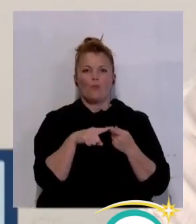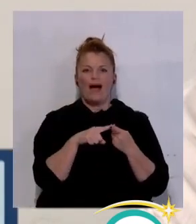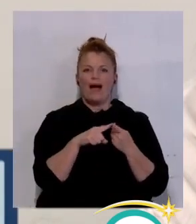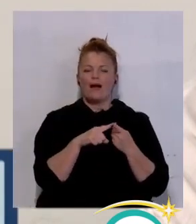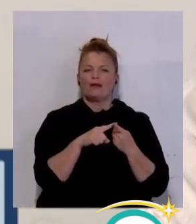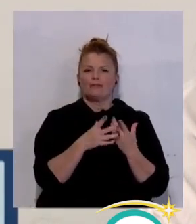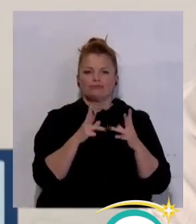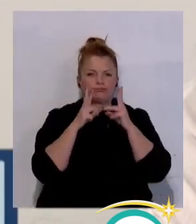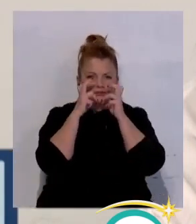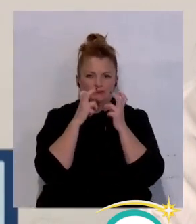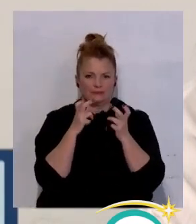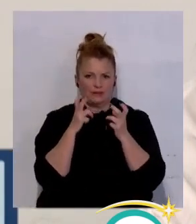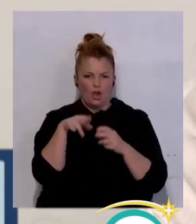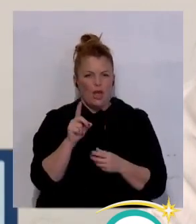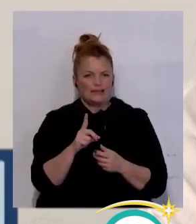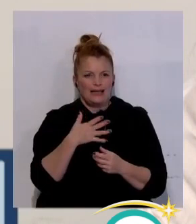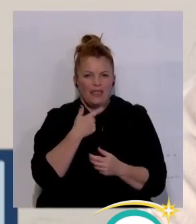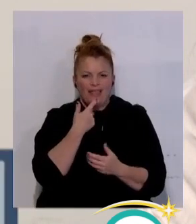es que no existe.